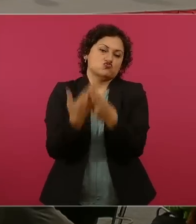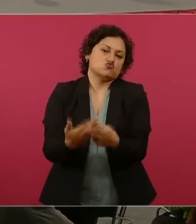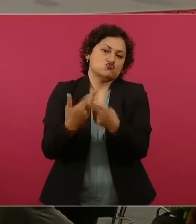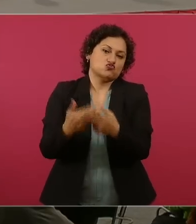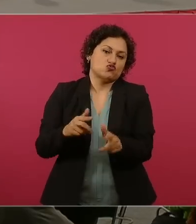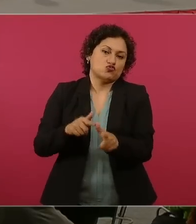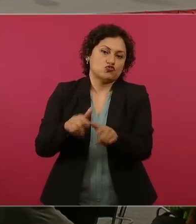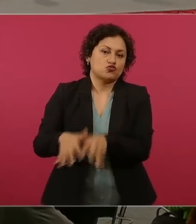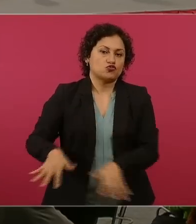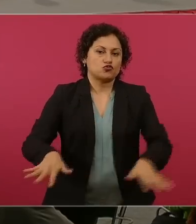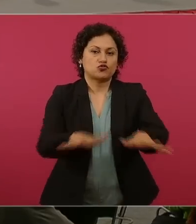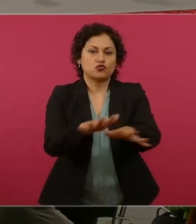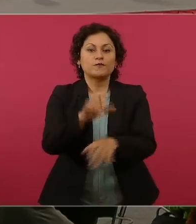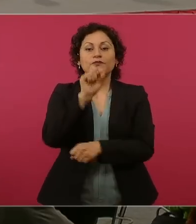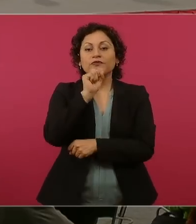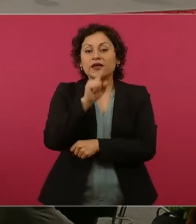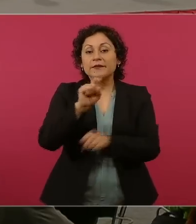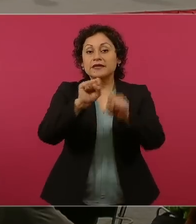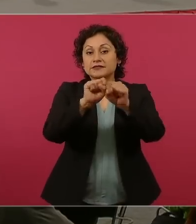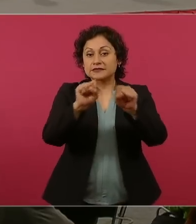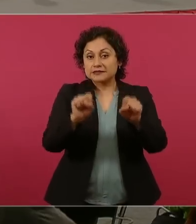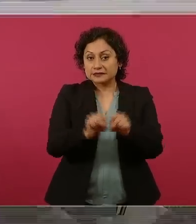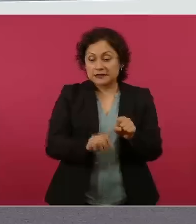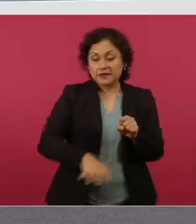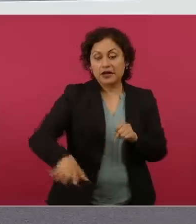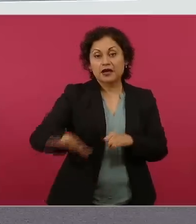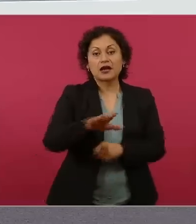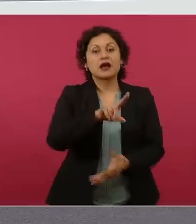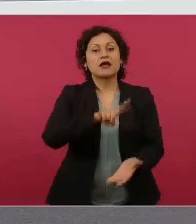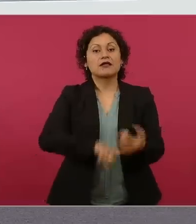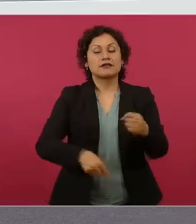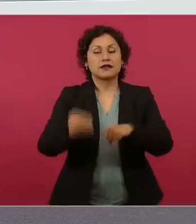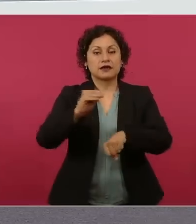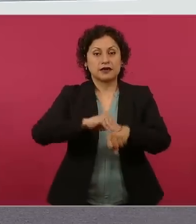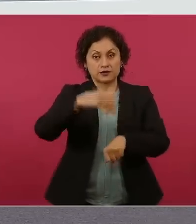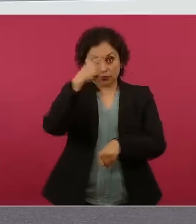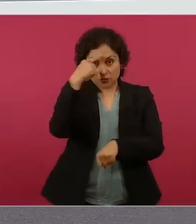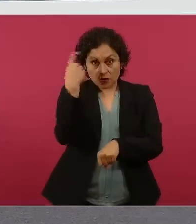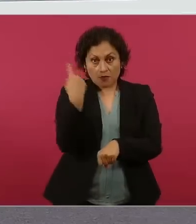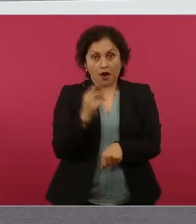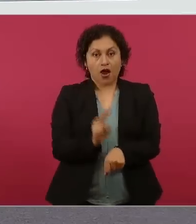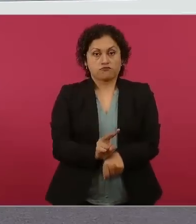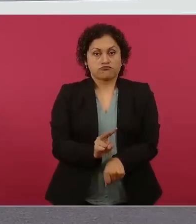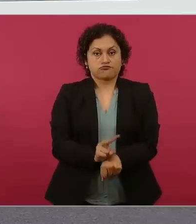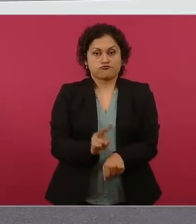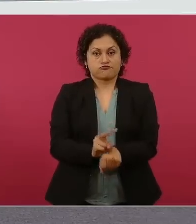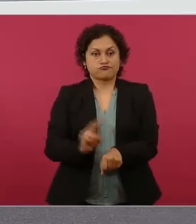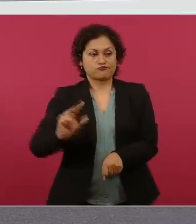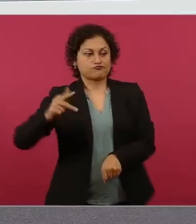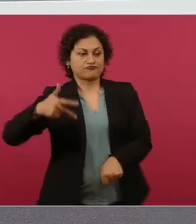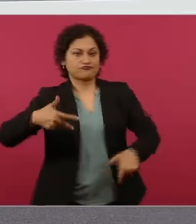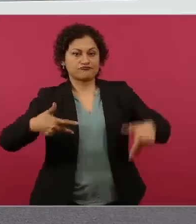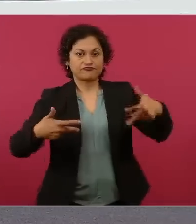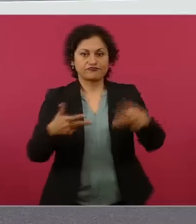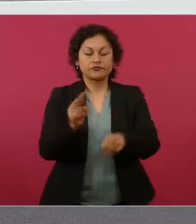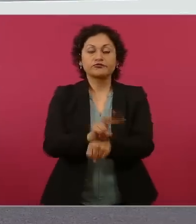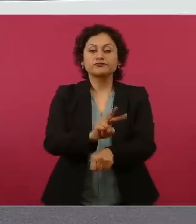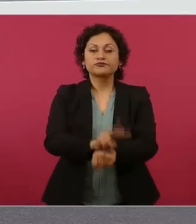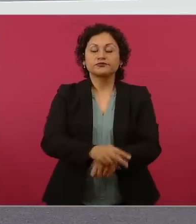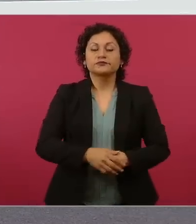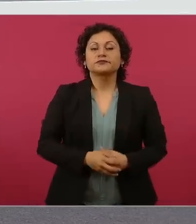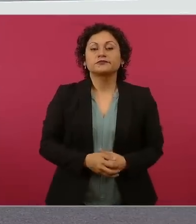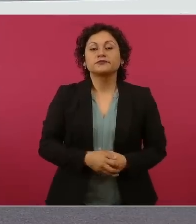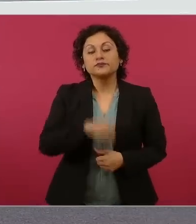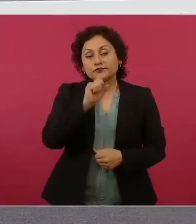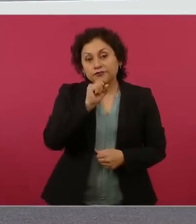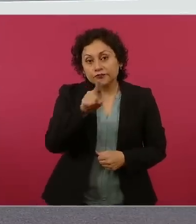instalar un sistema de telemetría para la automatización y monitoreo de esta importante obra. Se está utilizando una